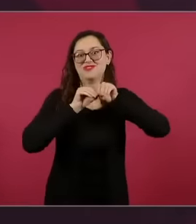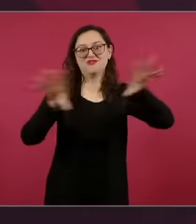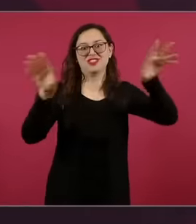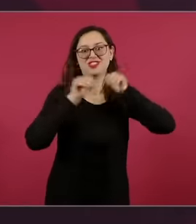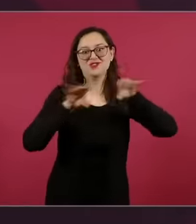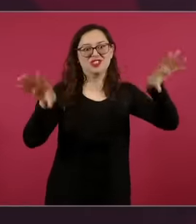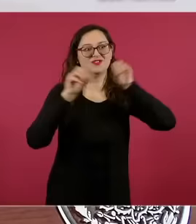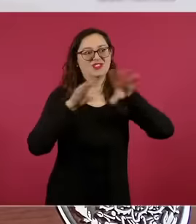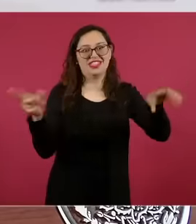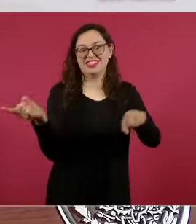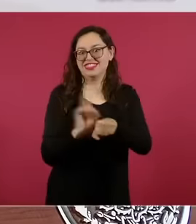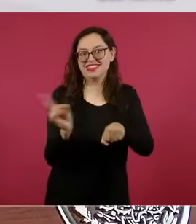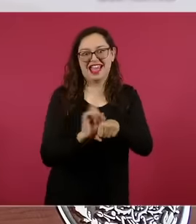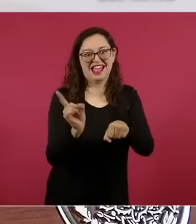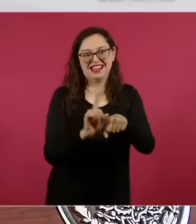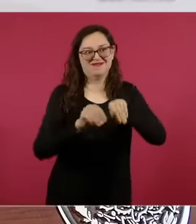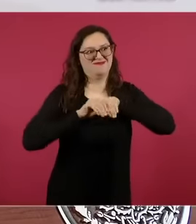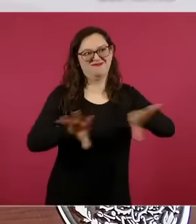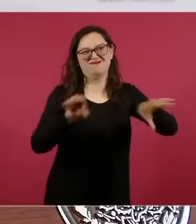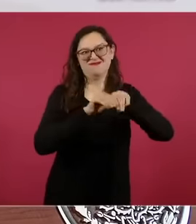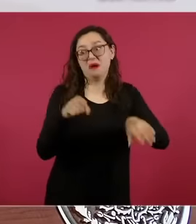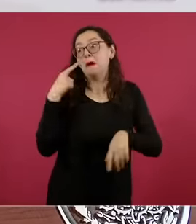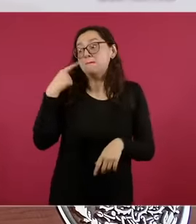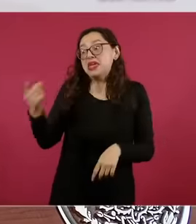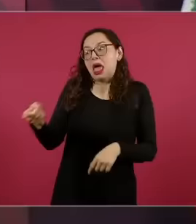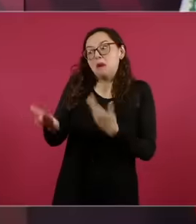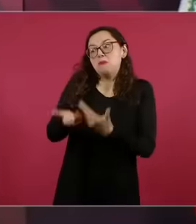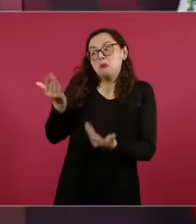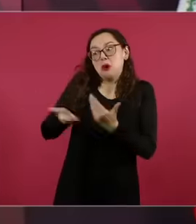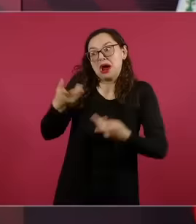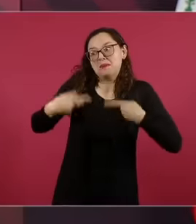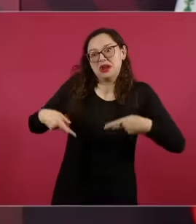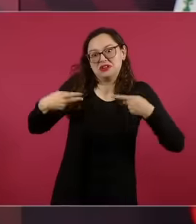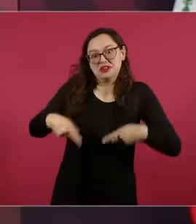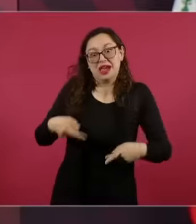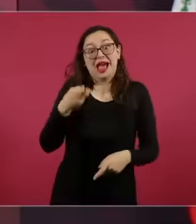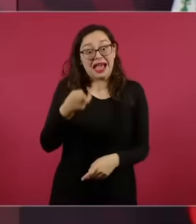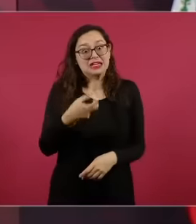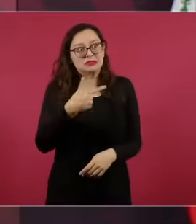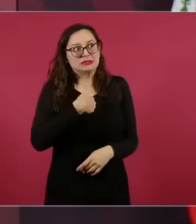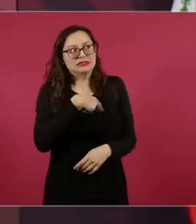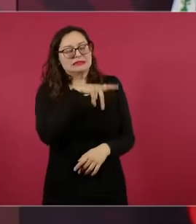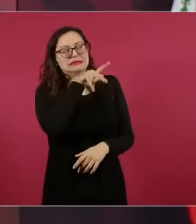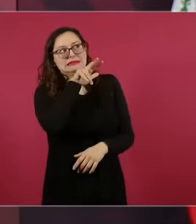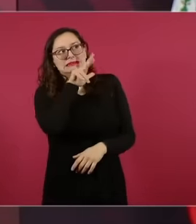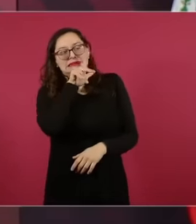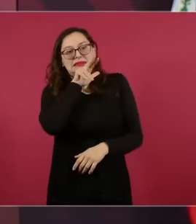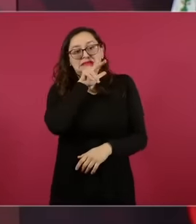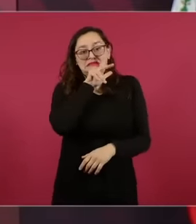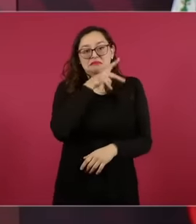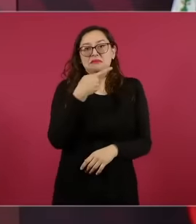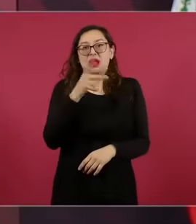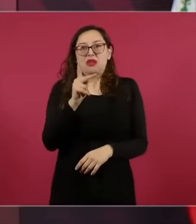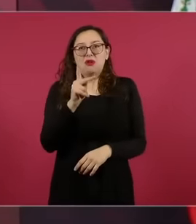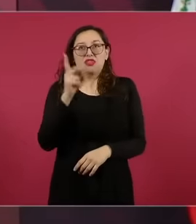Yo tengo que agradecer al creador y a la suerte